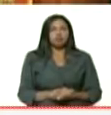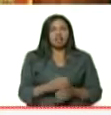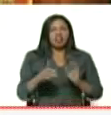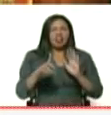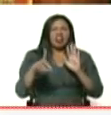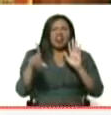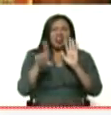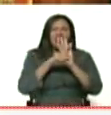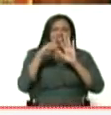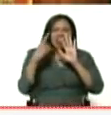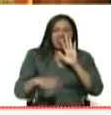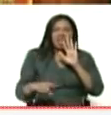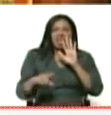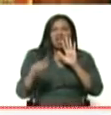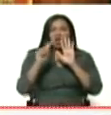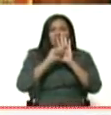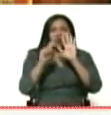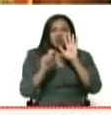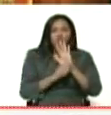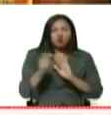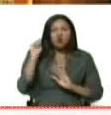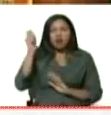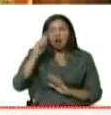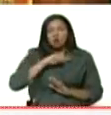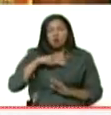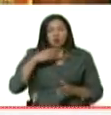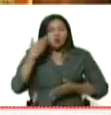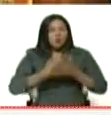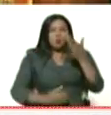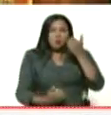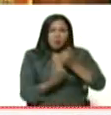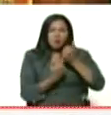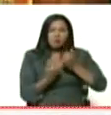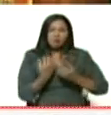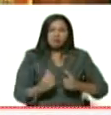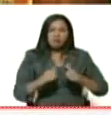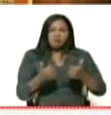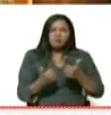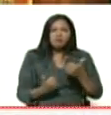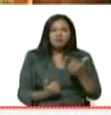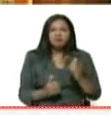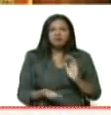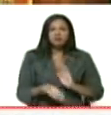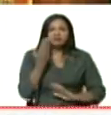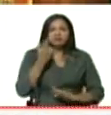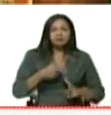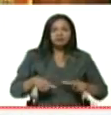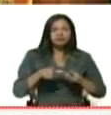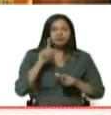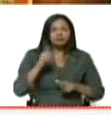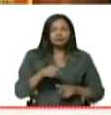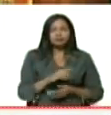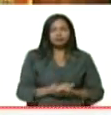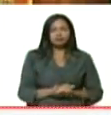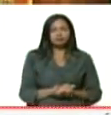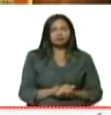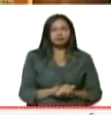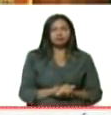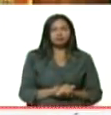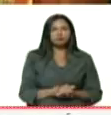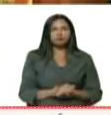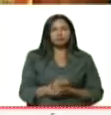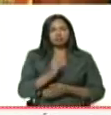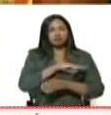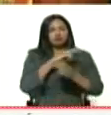constitucionales, que constituyen una base fundamental de la